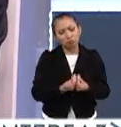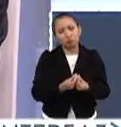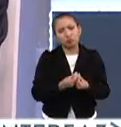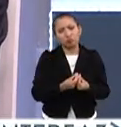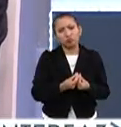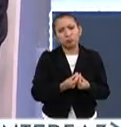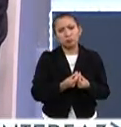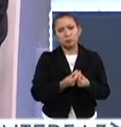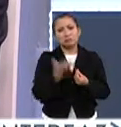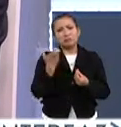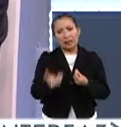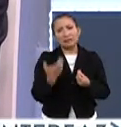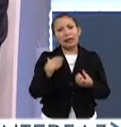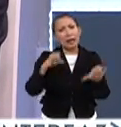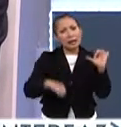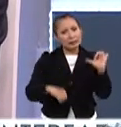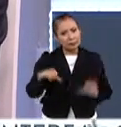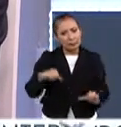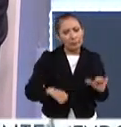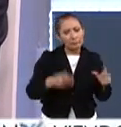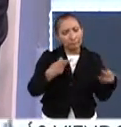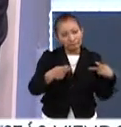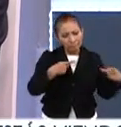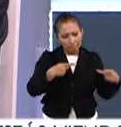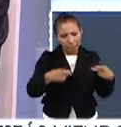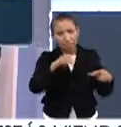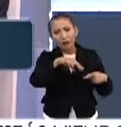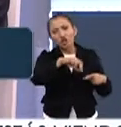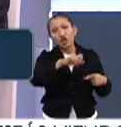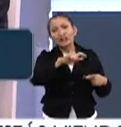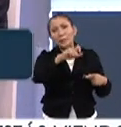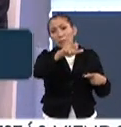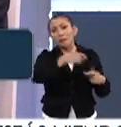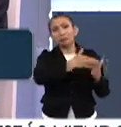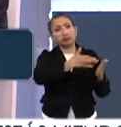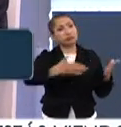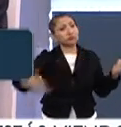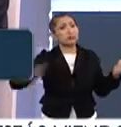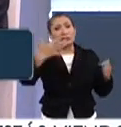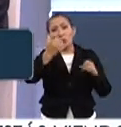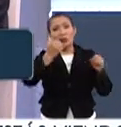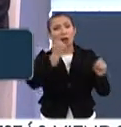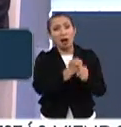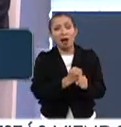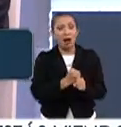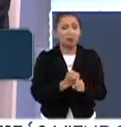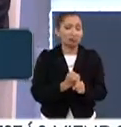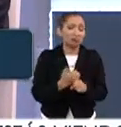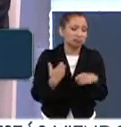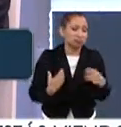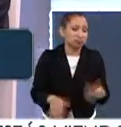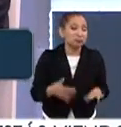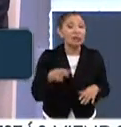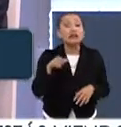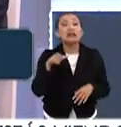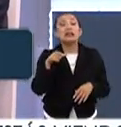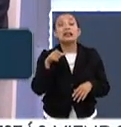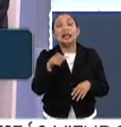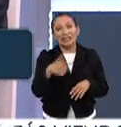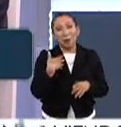de esta acción que ha desarrollado Notimex a lo largo de 50 años, en que como